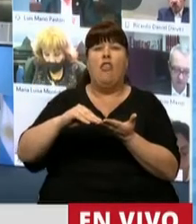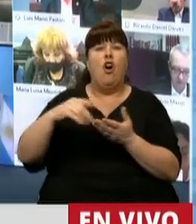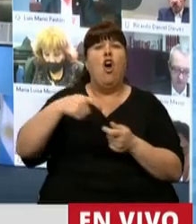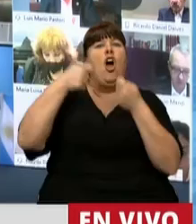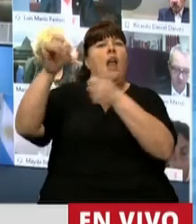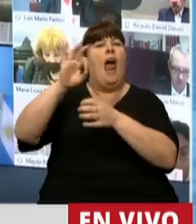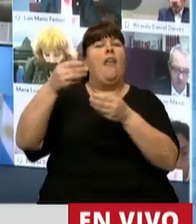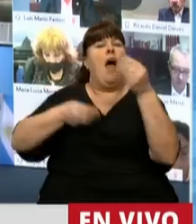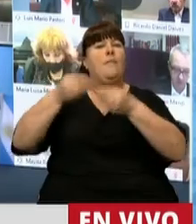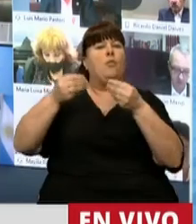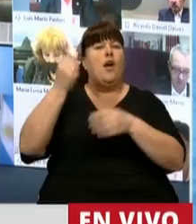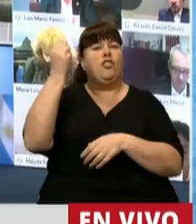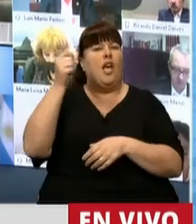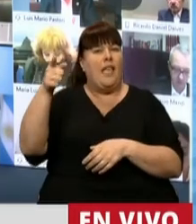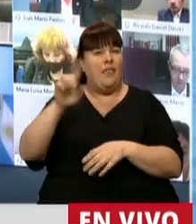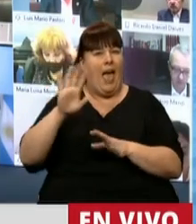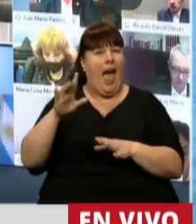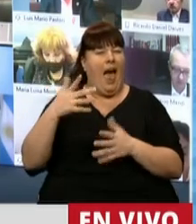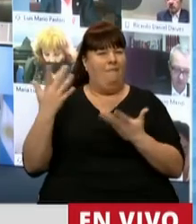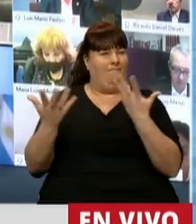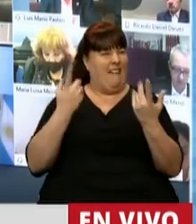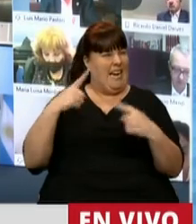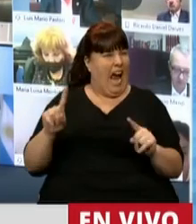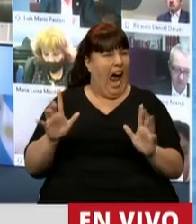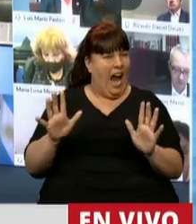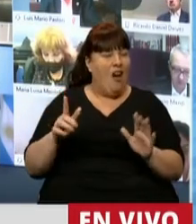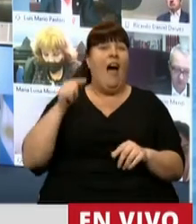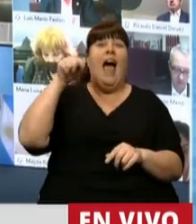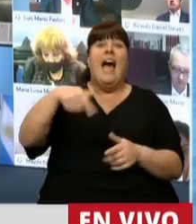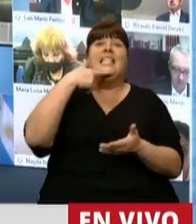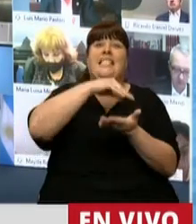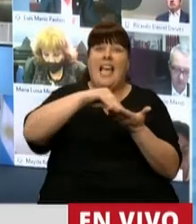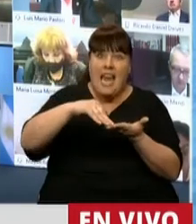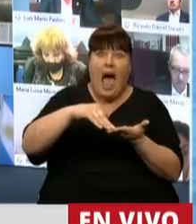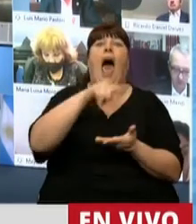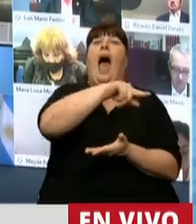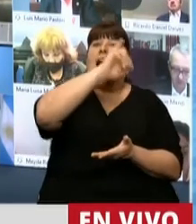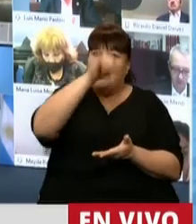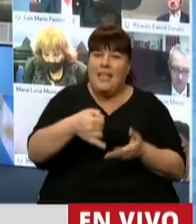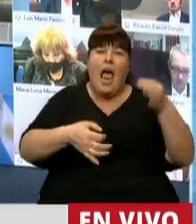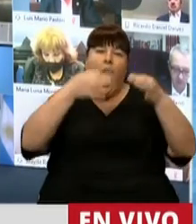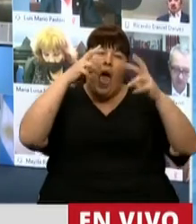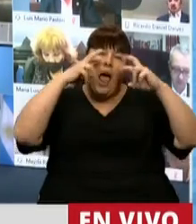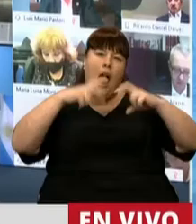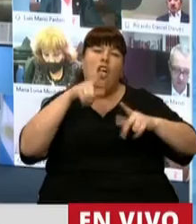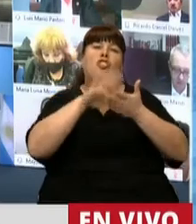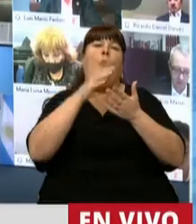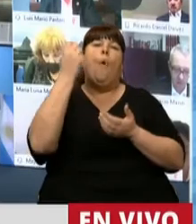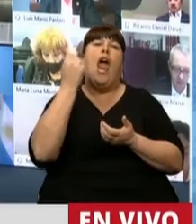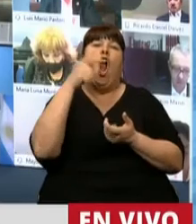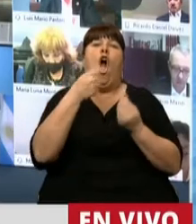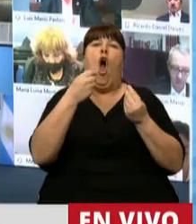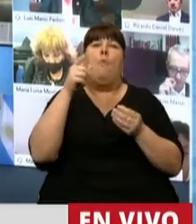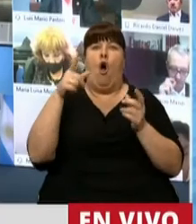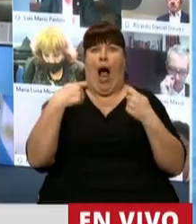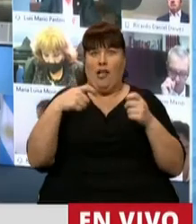pasó por la Comisión de Hacienda y Presupuesto. Hacía mucho ruido. Recién en el Senado se hace el análisis económico de lo que costaba esa